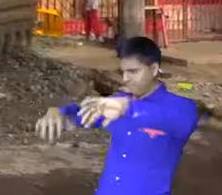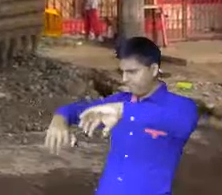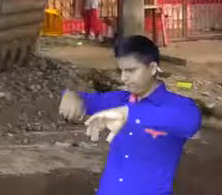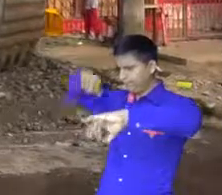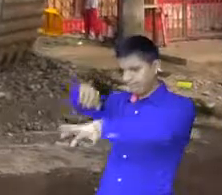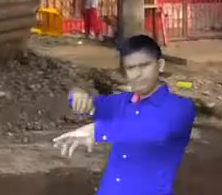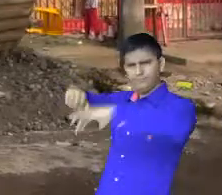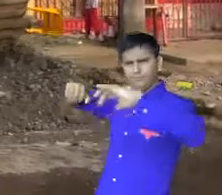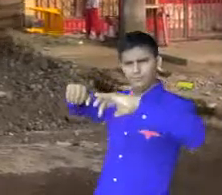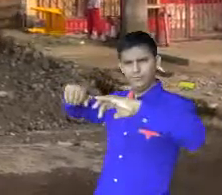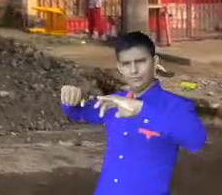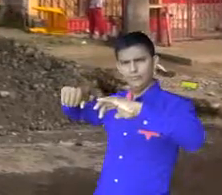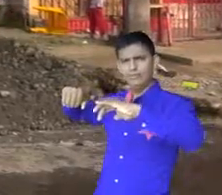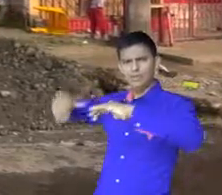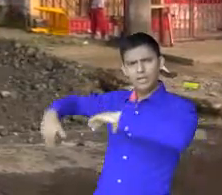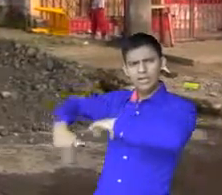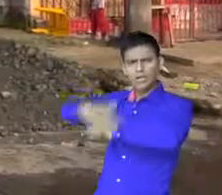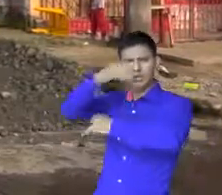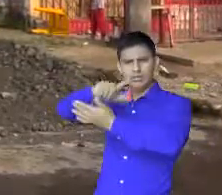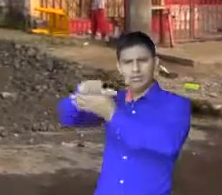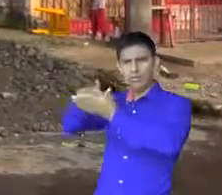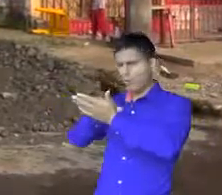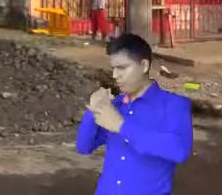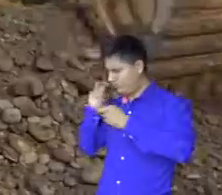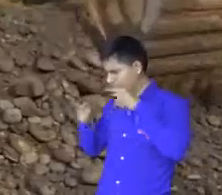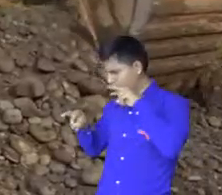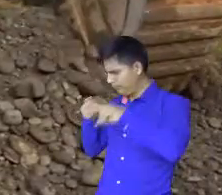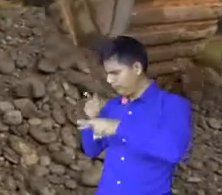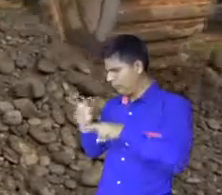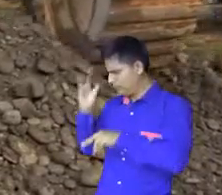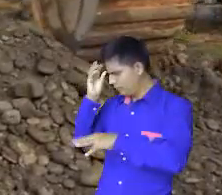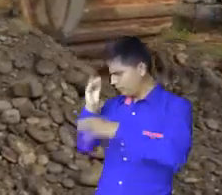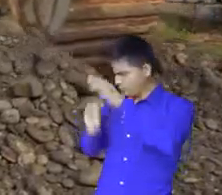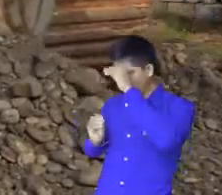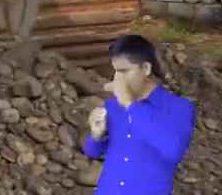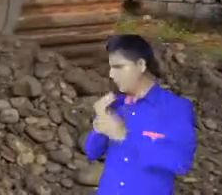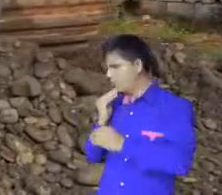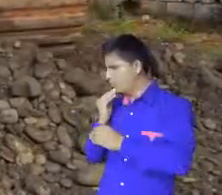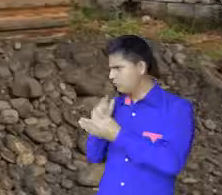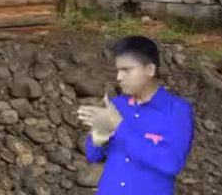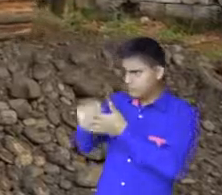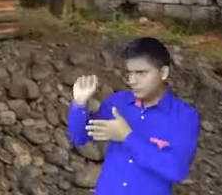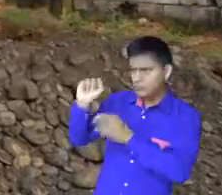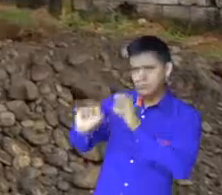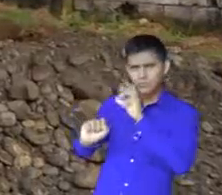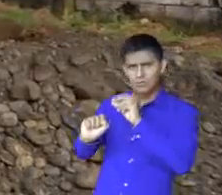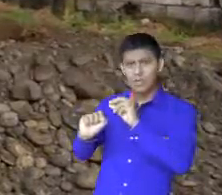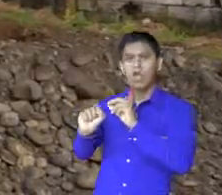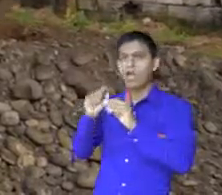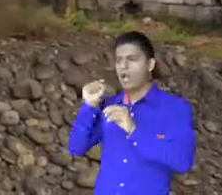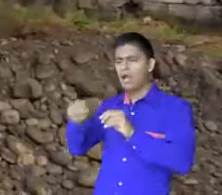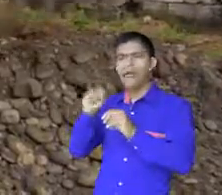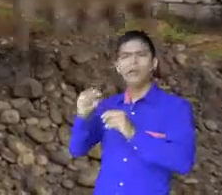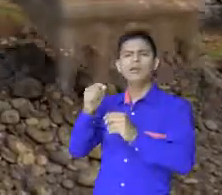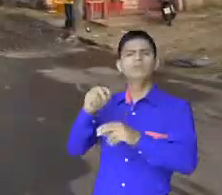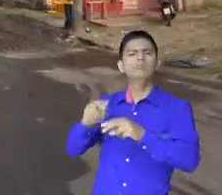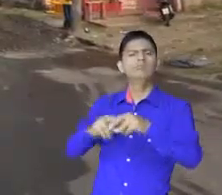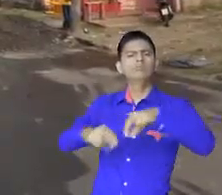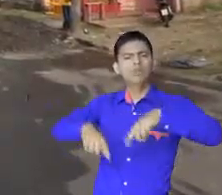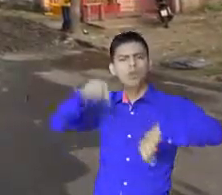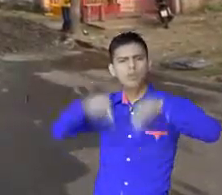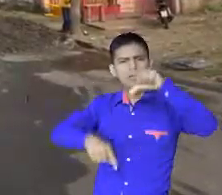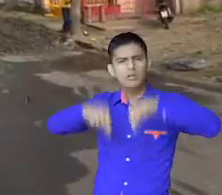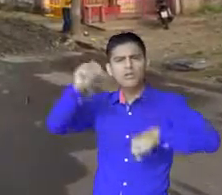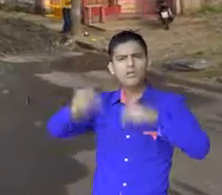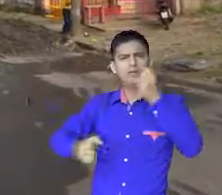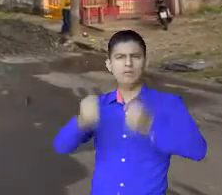sector comprendido entre las 6 de diciembre y Francisco de Orellana. Hasta este sitio serán reubicadas las paradas de las cooperativas de transporte